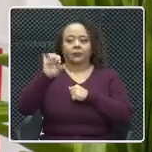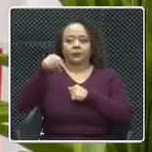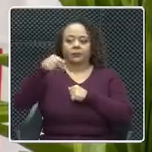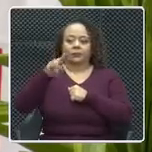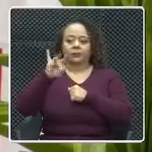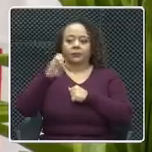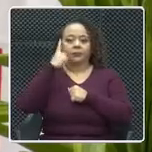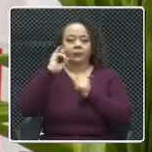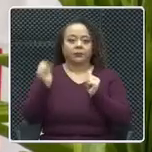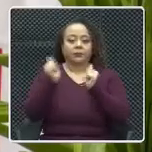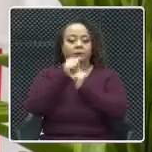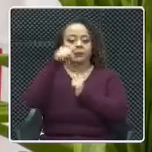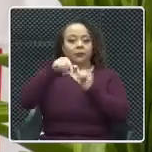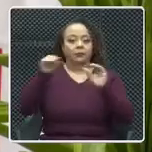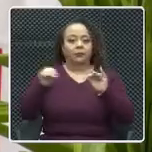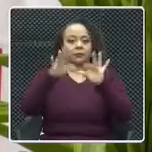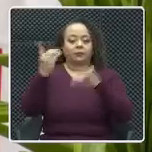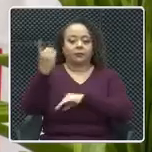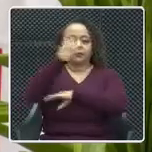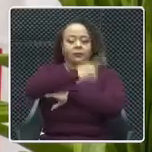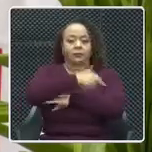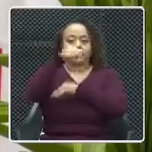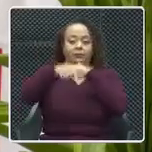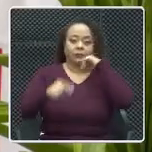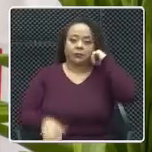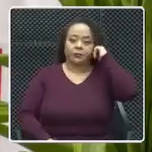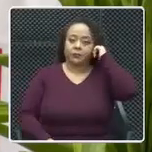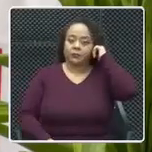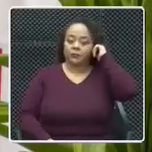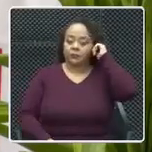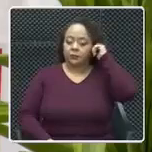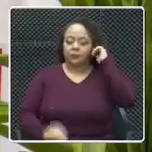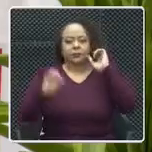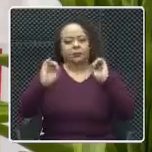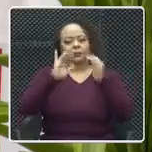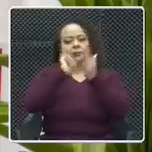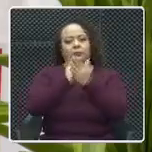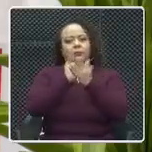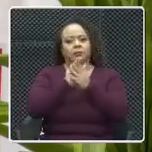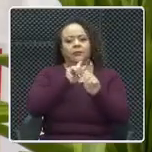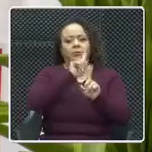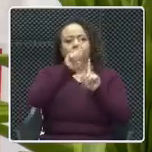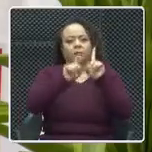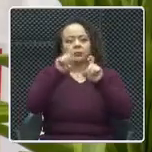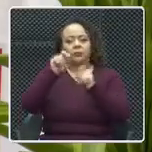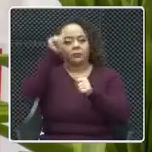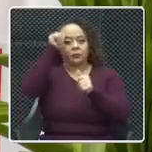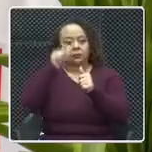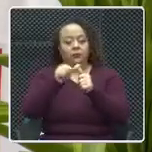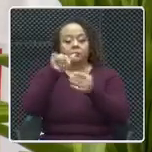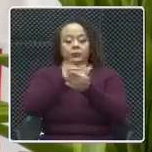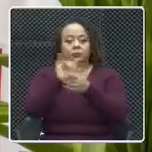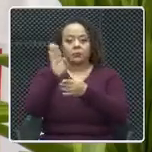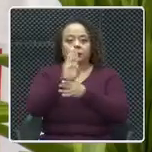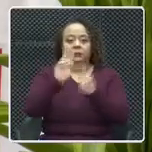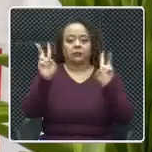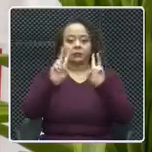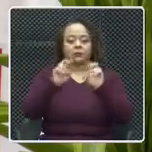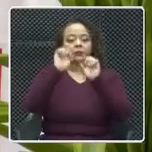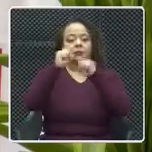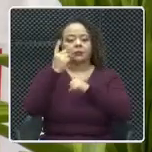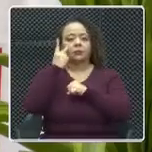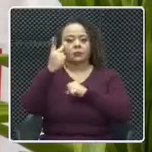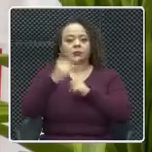acompañarnos en esta mañana del día de hoy, aclarándonos este montón de consultas. Recuerde que esta transmisión en vivo va a estar